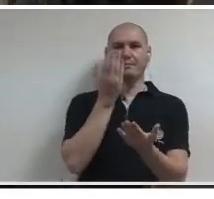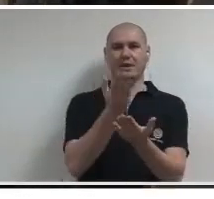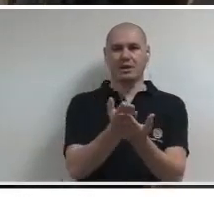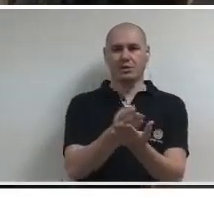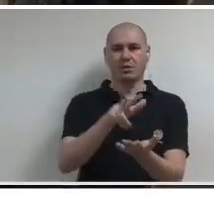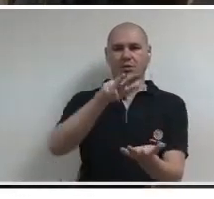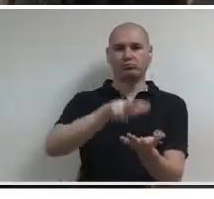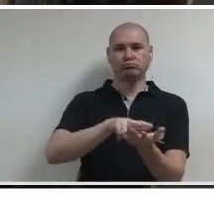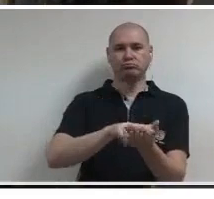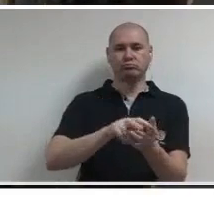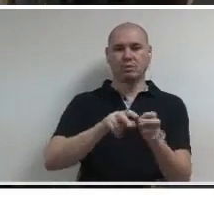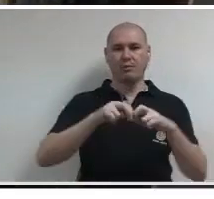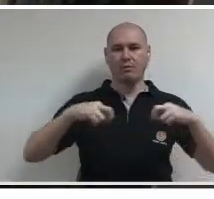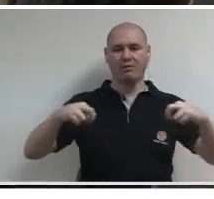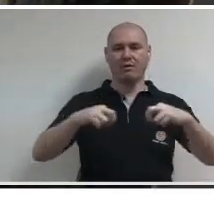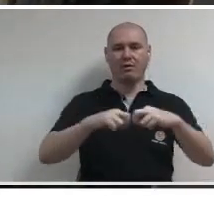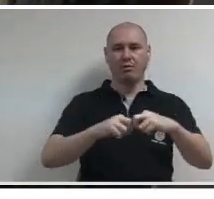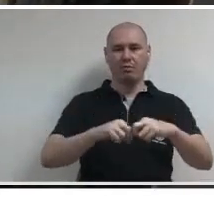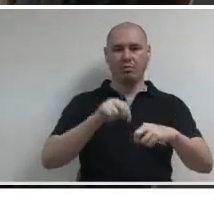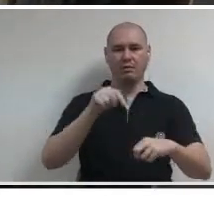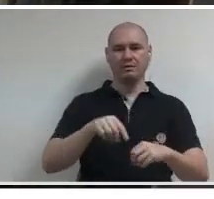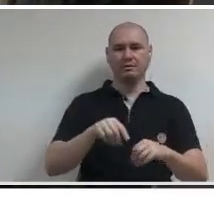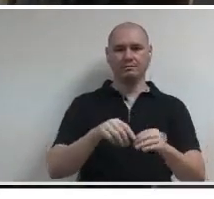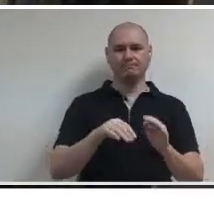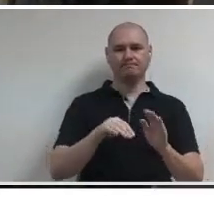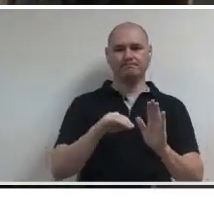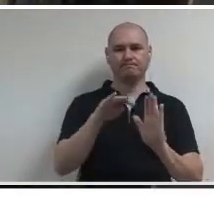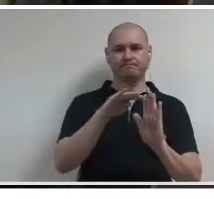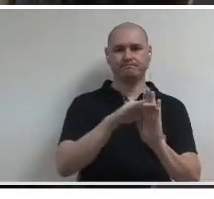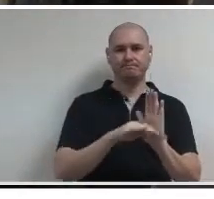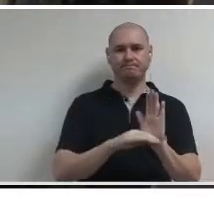mo ya puso se ve laboral pe